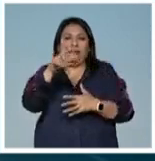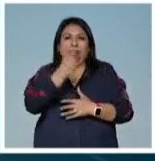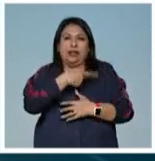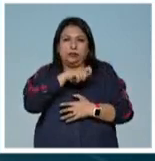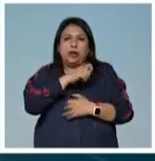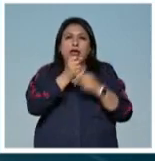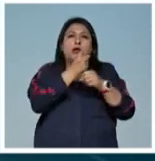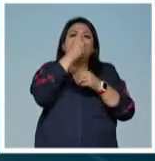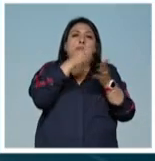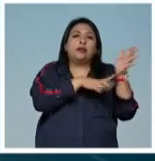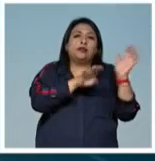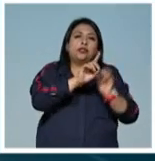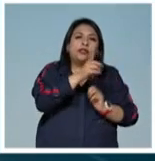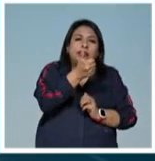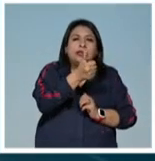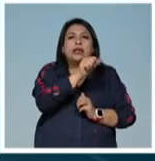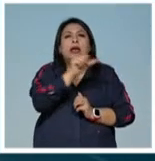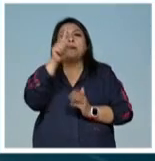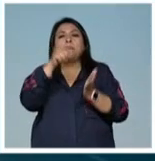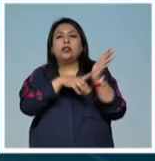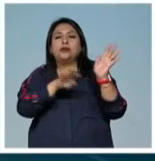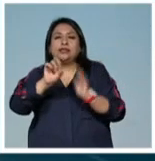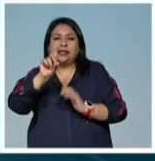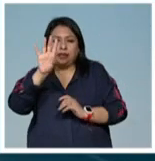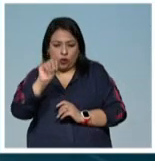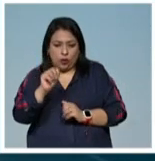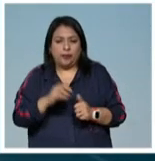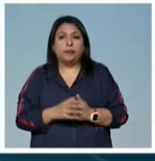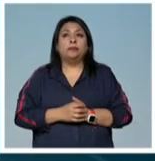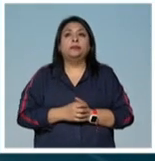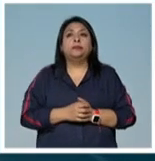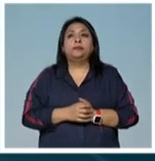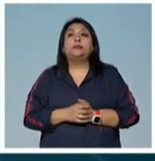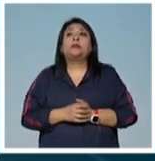entre 1936 y 1939.